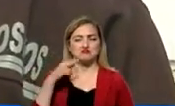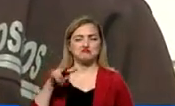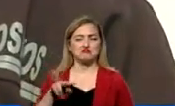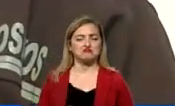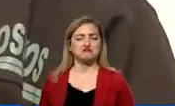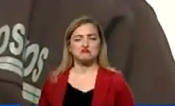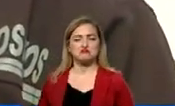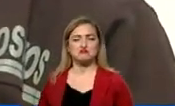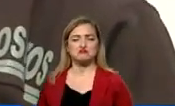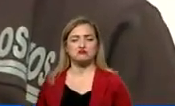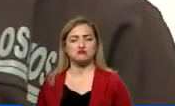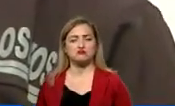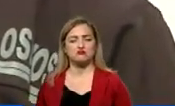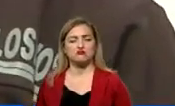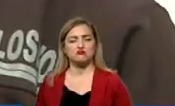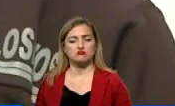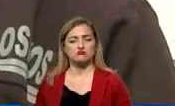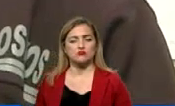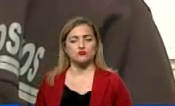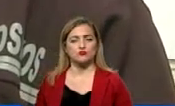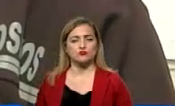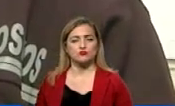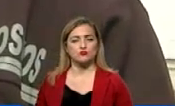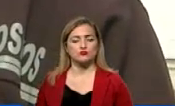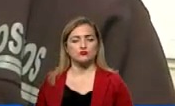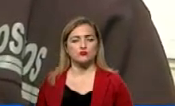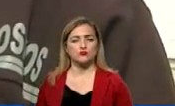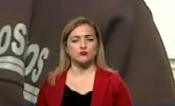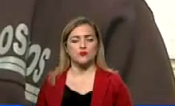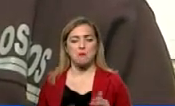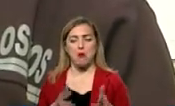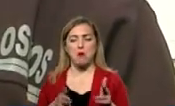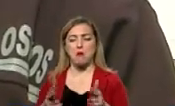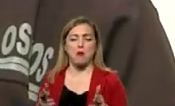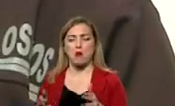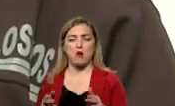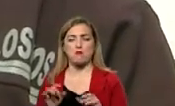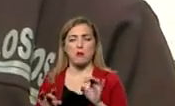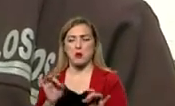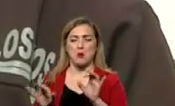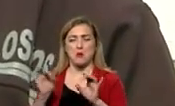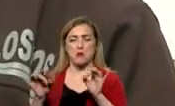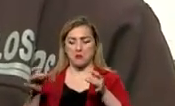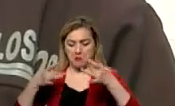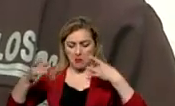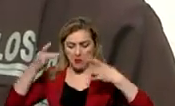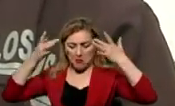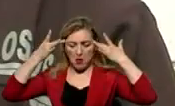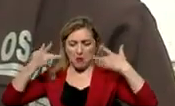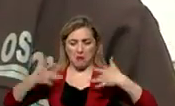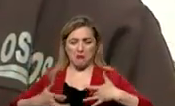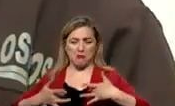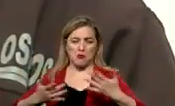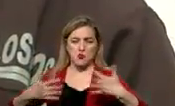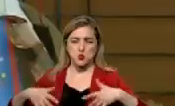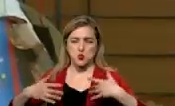ver, se produce una metralla que lo llamamos en los efectos de los explosivos, que puede ser impregnado en el cuerpo de las personas que se encuentren